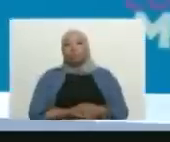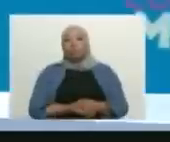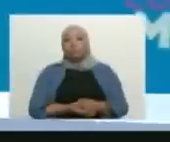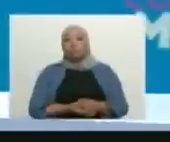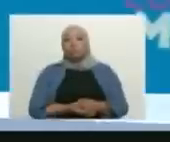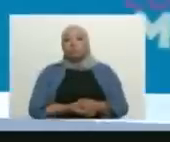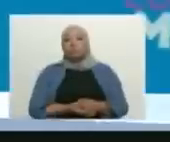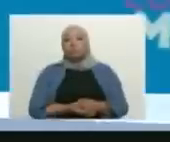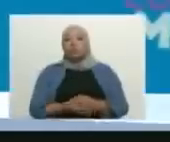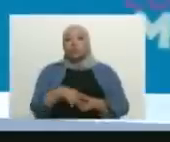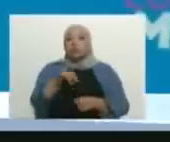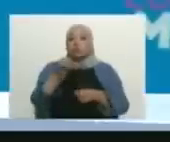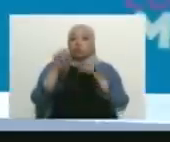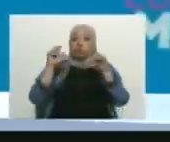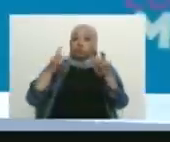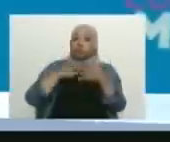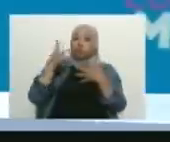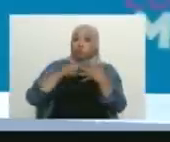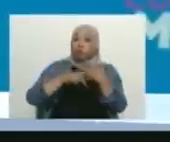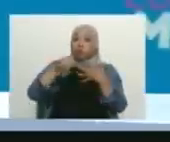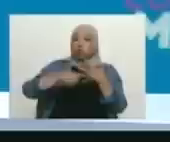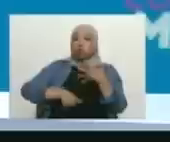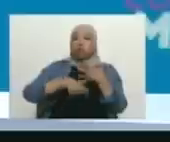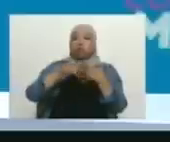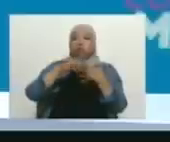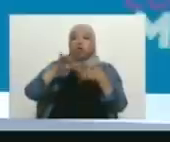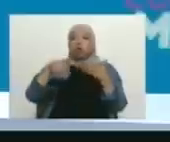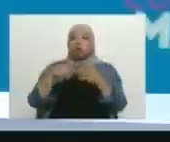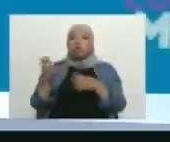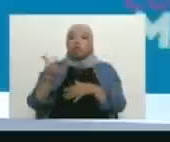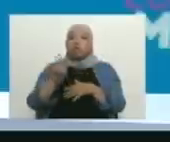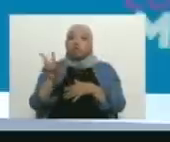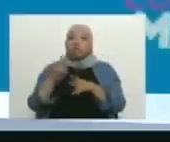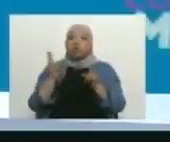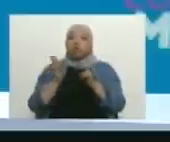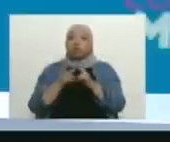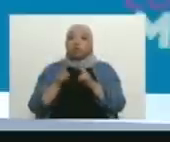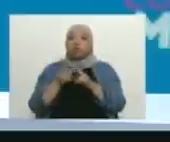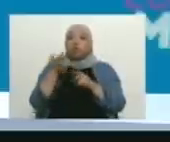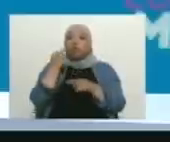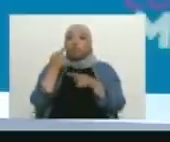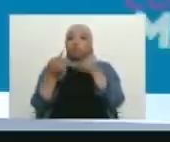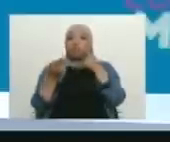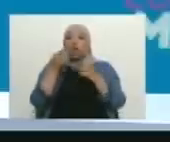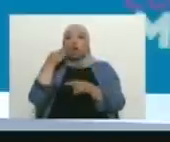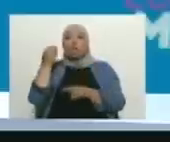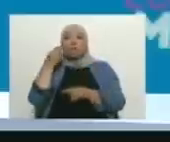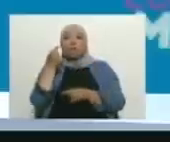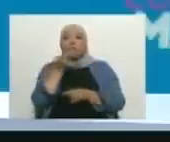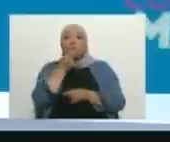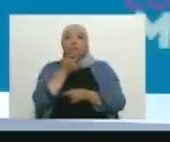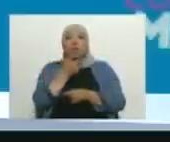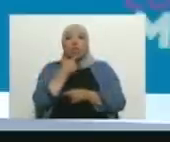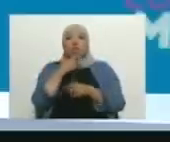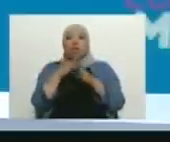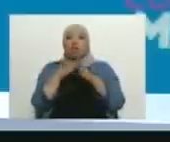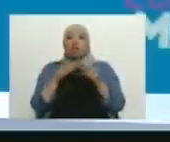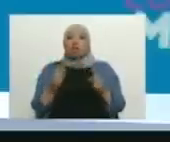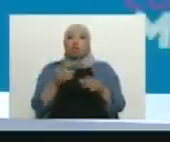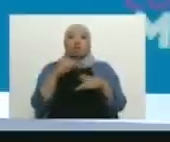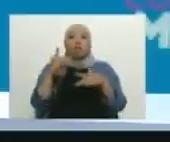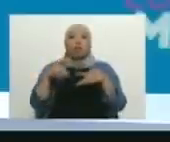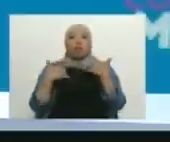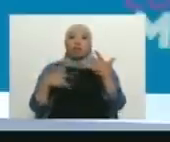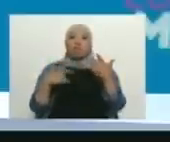te lo pierdas. Bueno, vamos a recorrer el país y vamos a ver experiencias hermosas en todos los